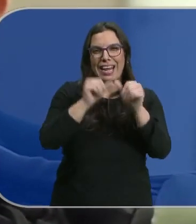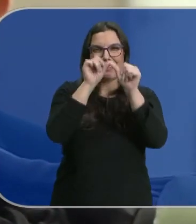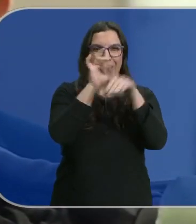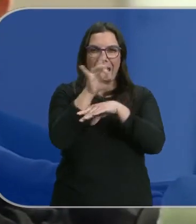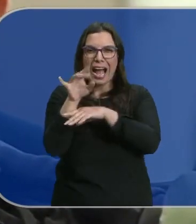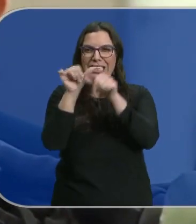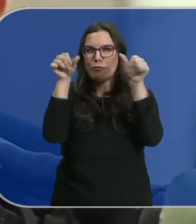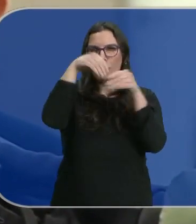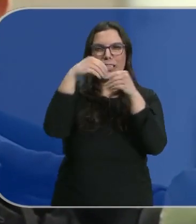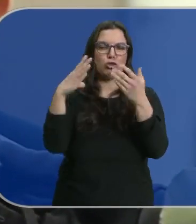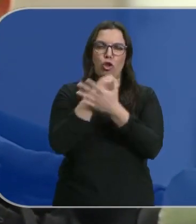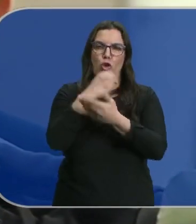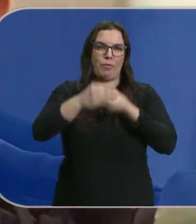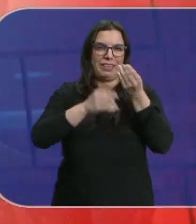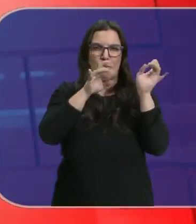operandi o modo de actuación.